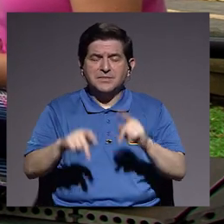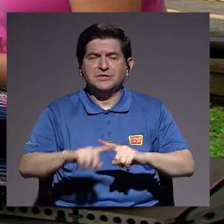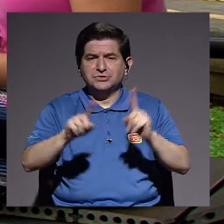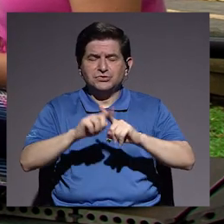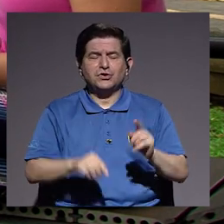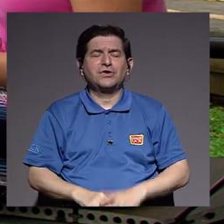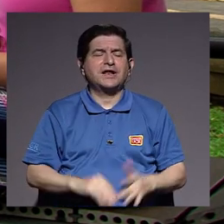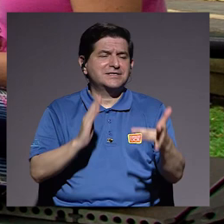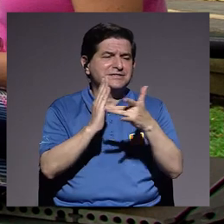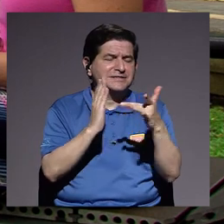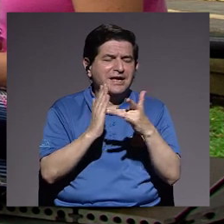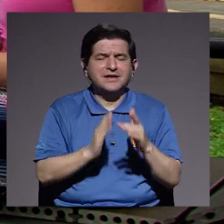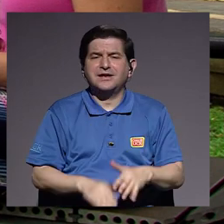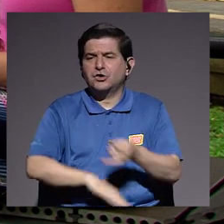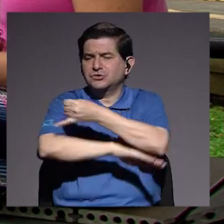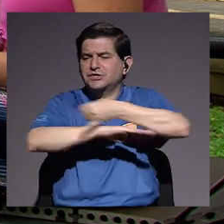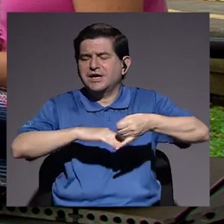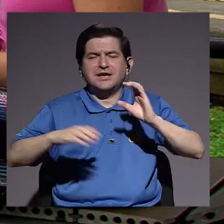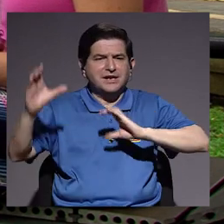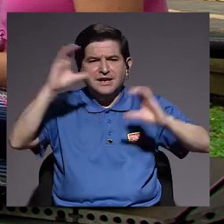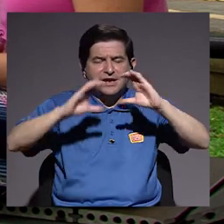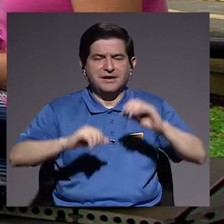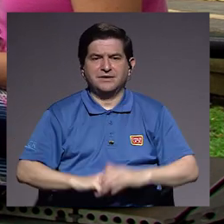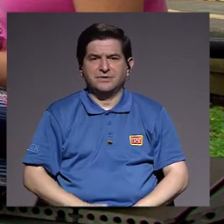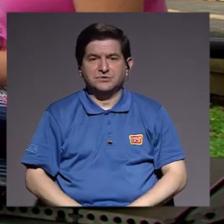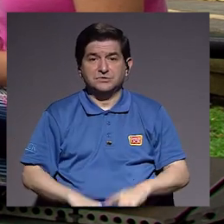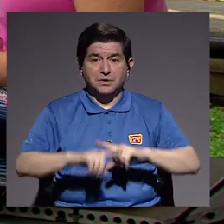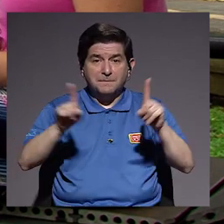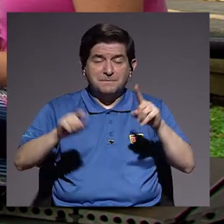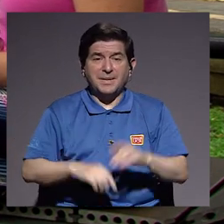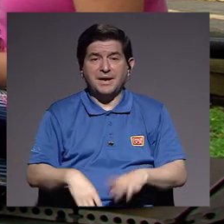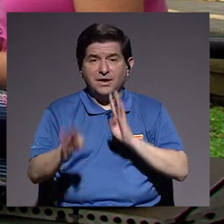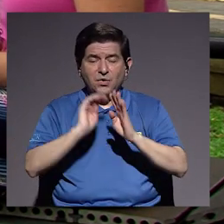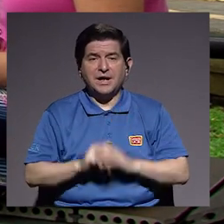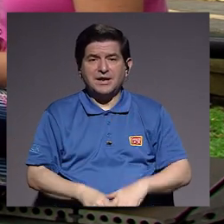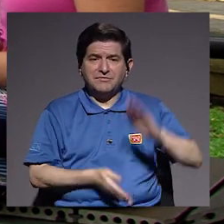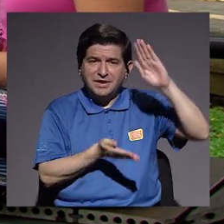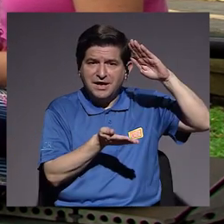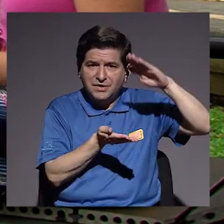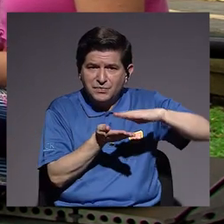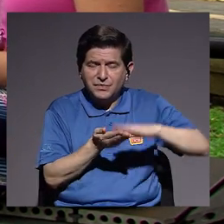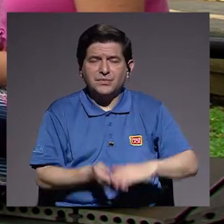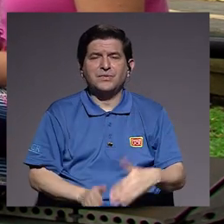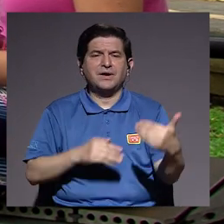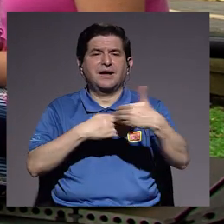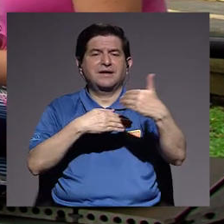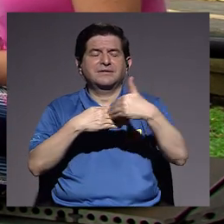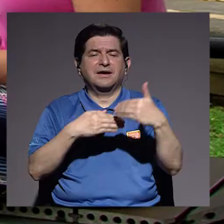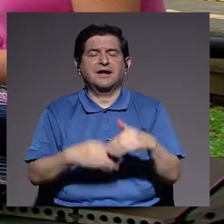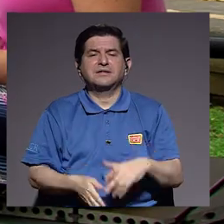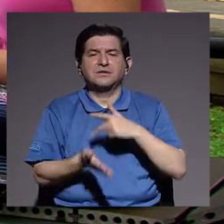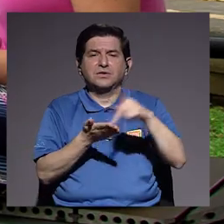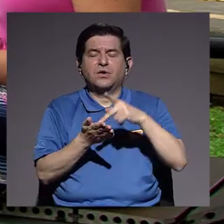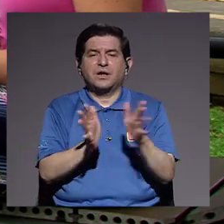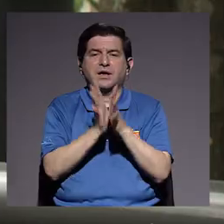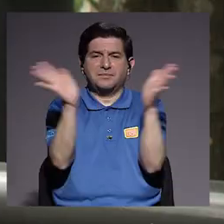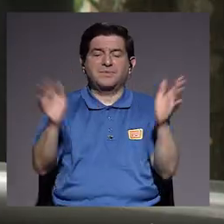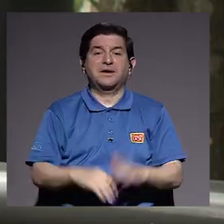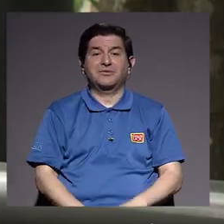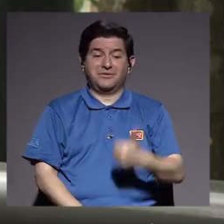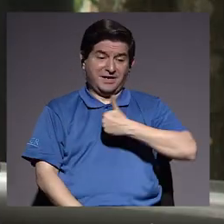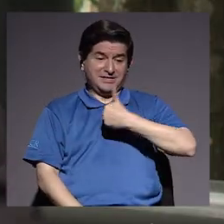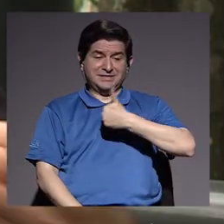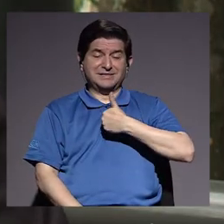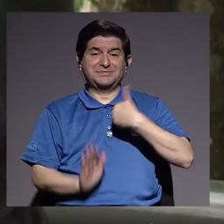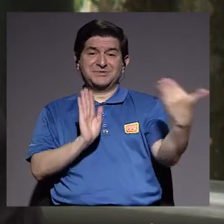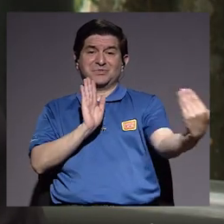Entonces, cuando piden recortes, por ejemplo, cuando atacan el salario público, es como dispararse al pie, ¿no? Digamos, porque es justamente